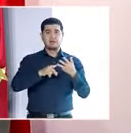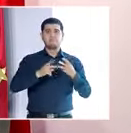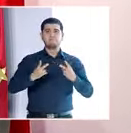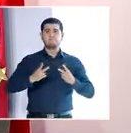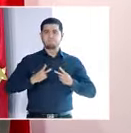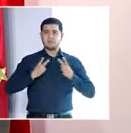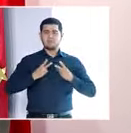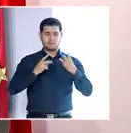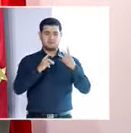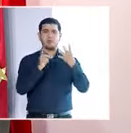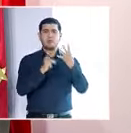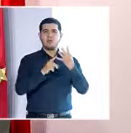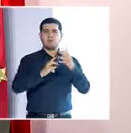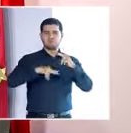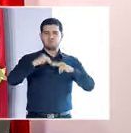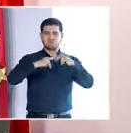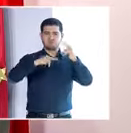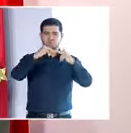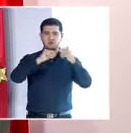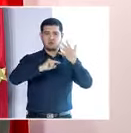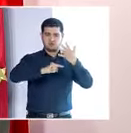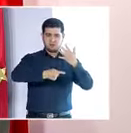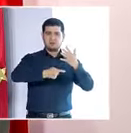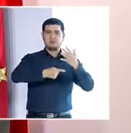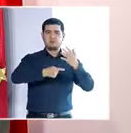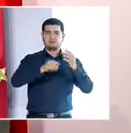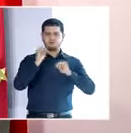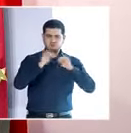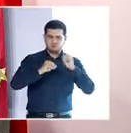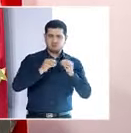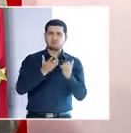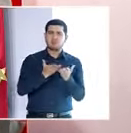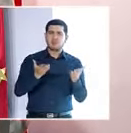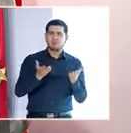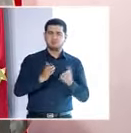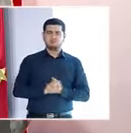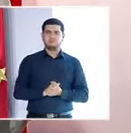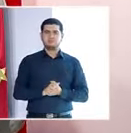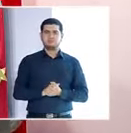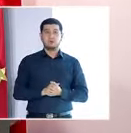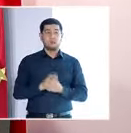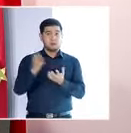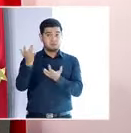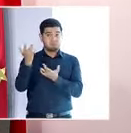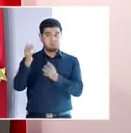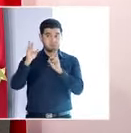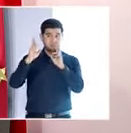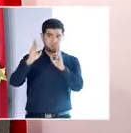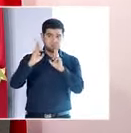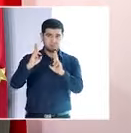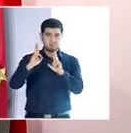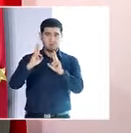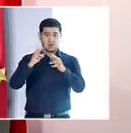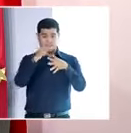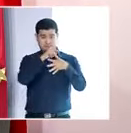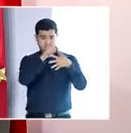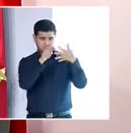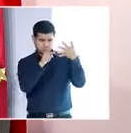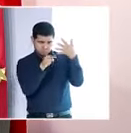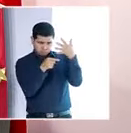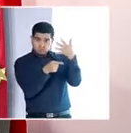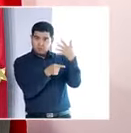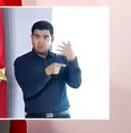y productividad. Esperamos que este ejercicio contribuya a mejorar